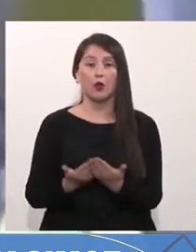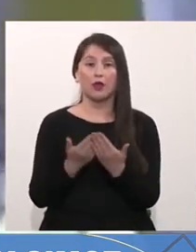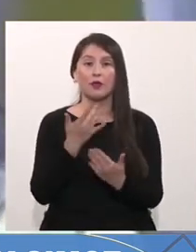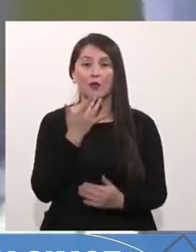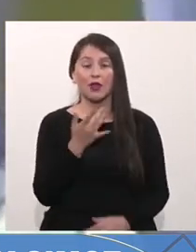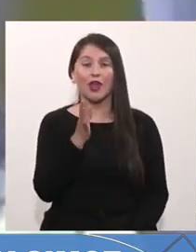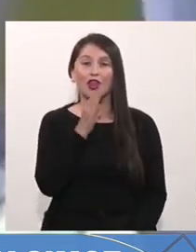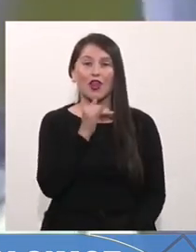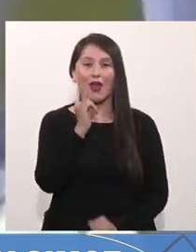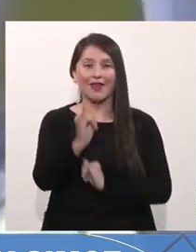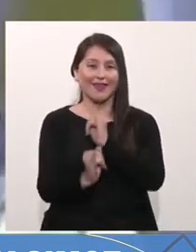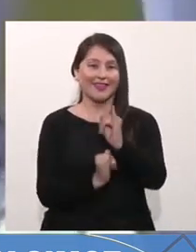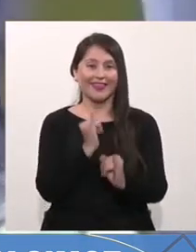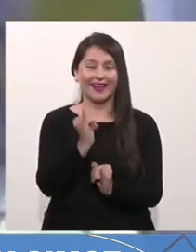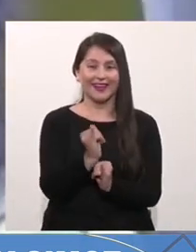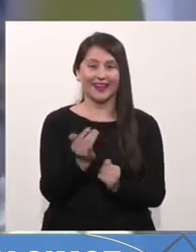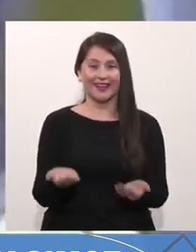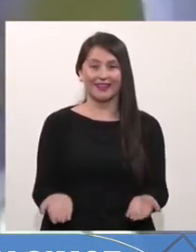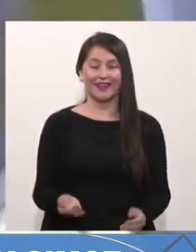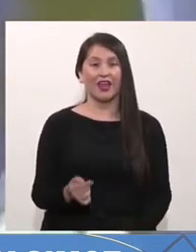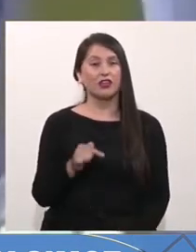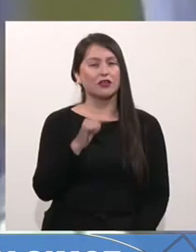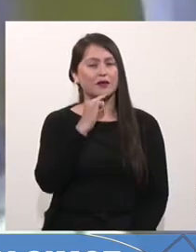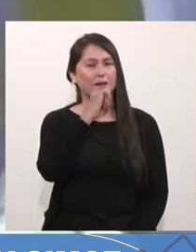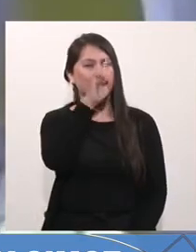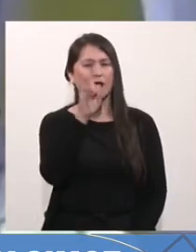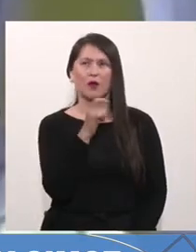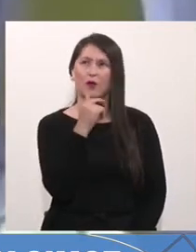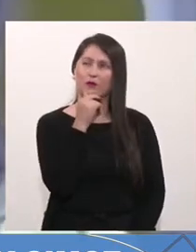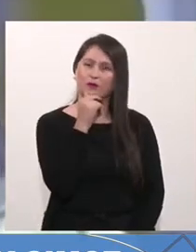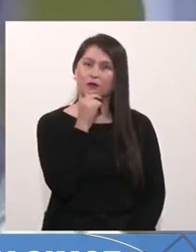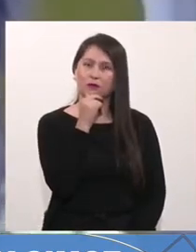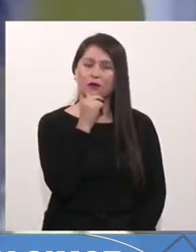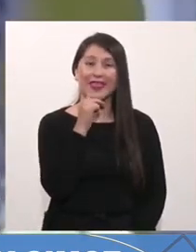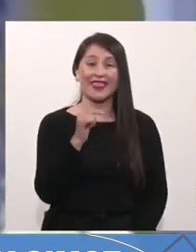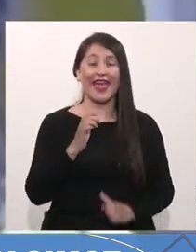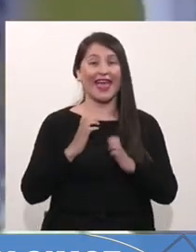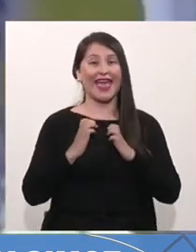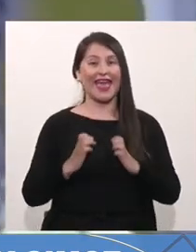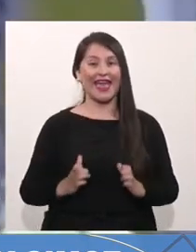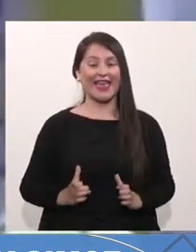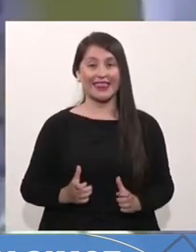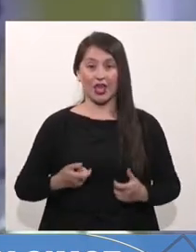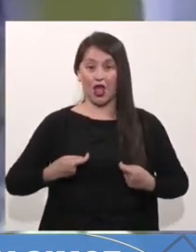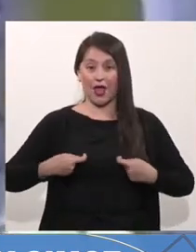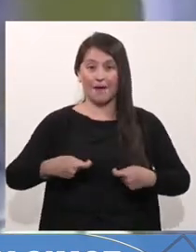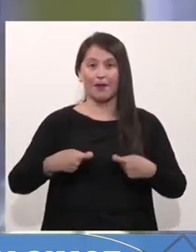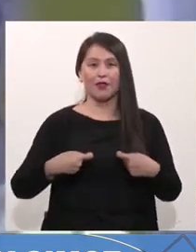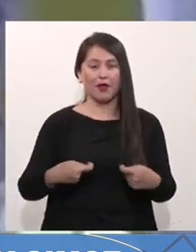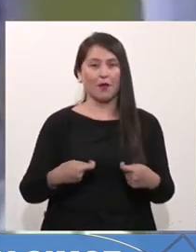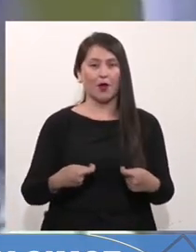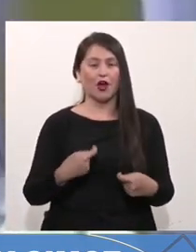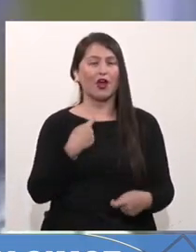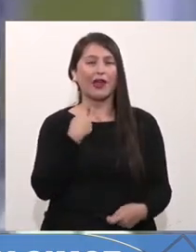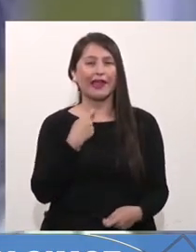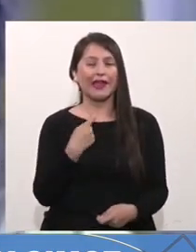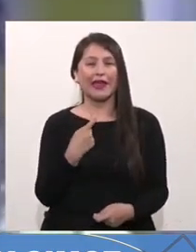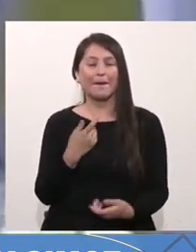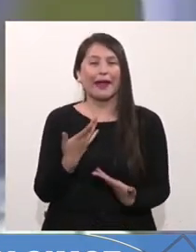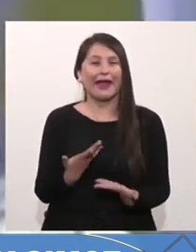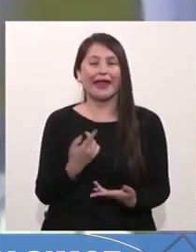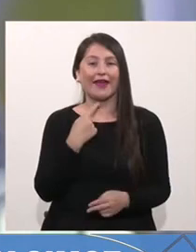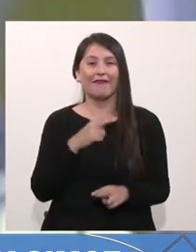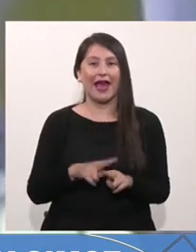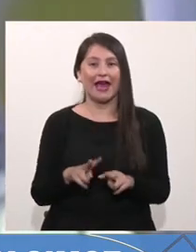porque no tienen conectividad. Entonces, la pregunta que uno se hace desde el punto de vista ético de la inversión es qué es lo que va a medir, por qué